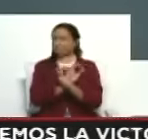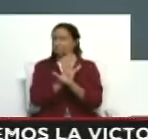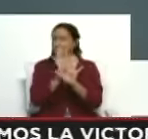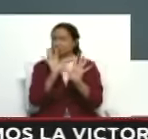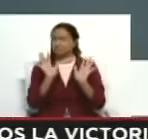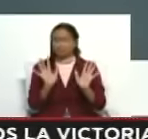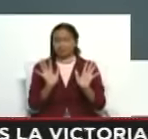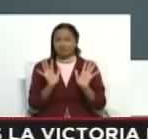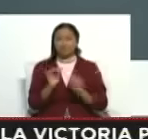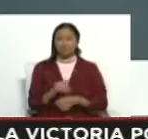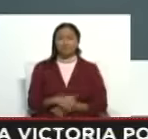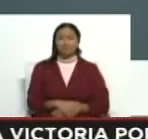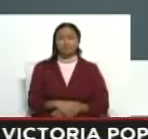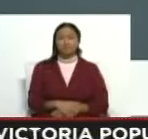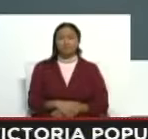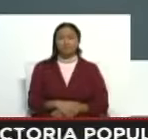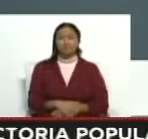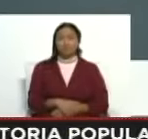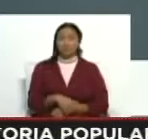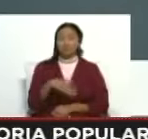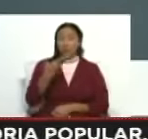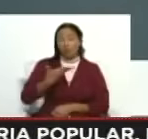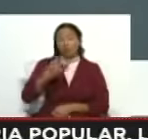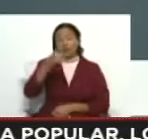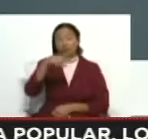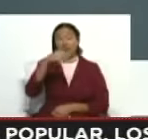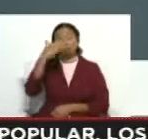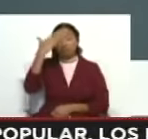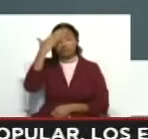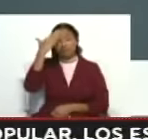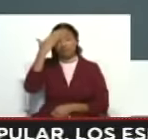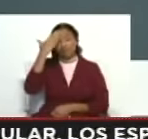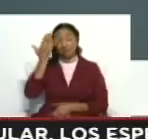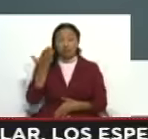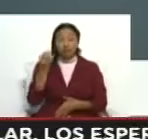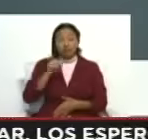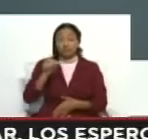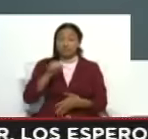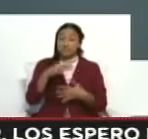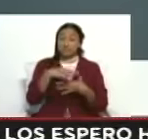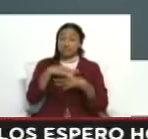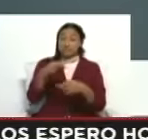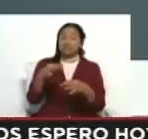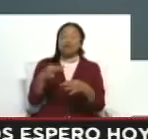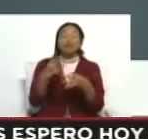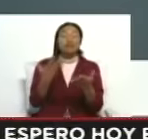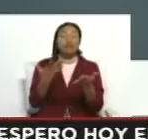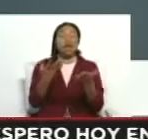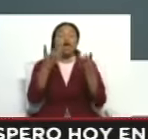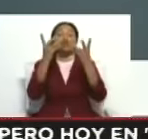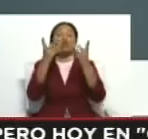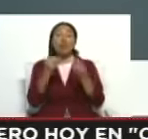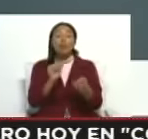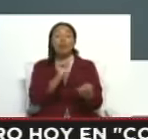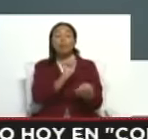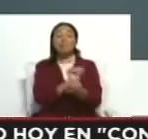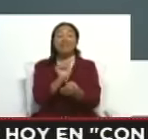que vean ustedes, porque es interesante referir el número de detenidos